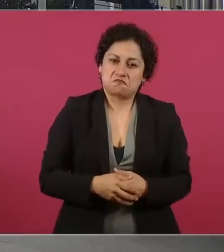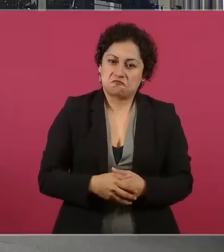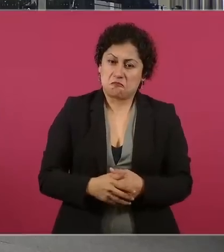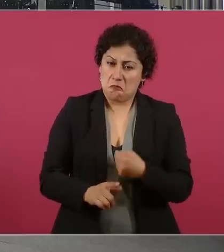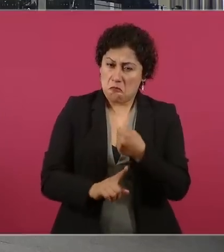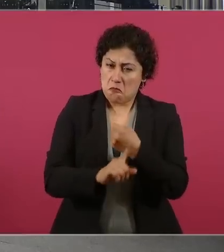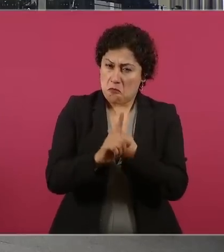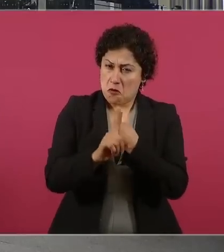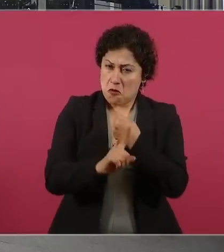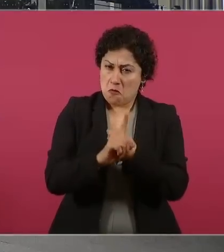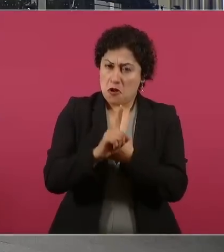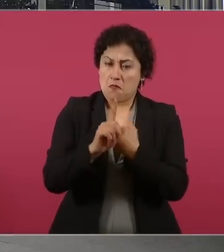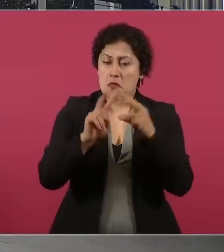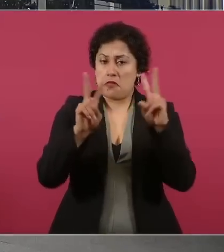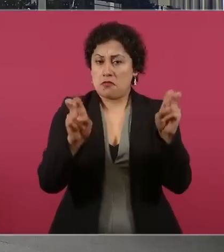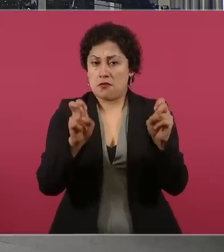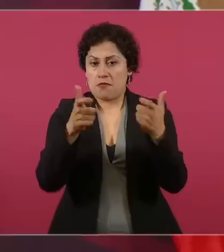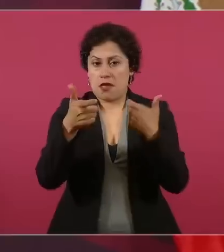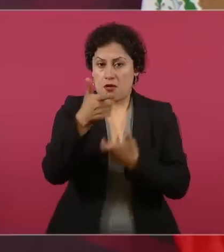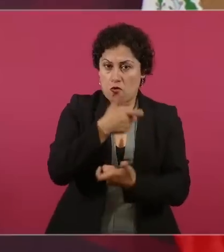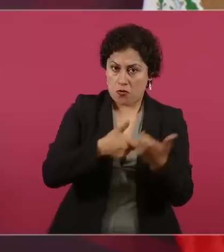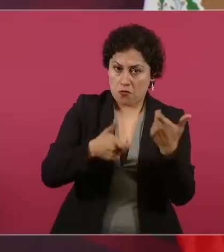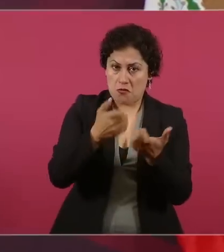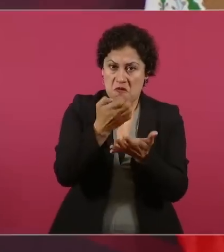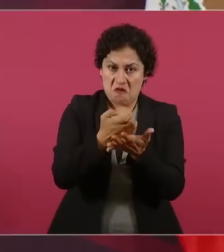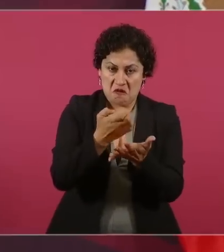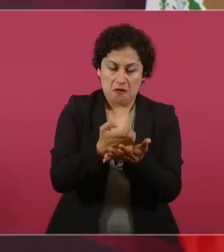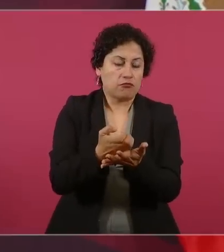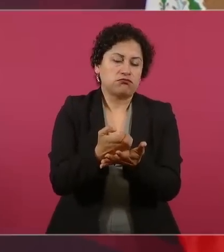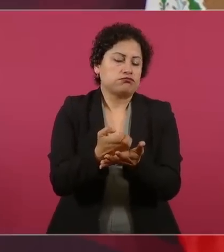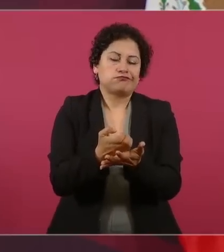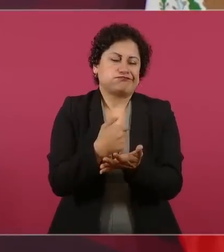crisis económica, financiera.